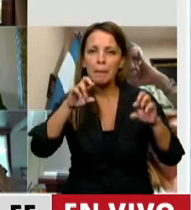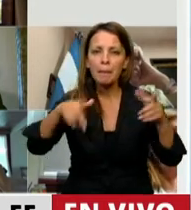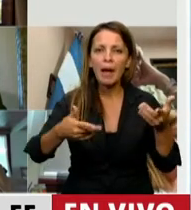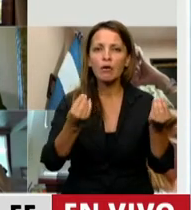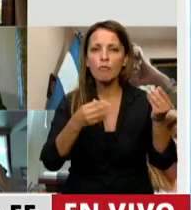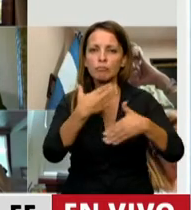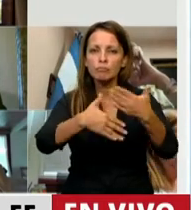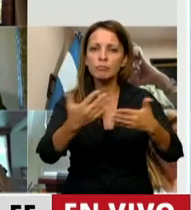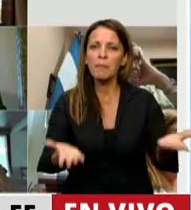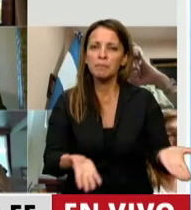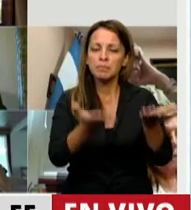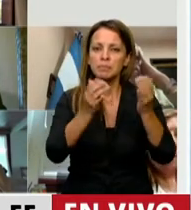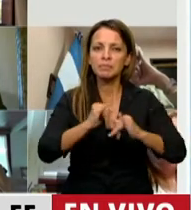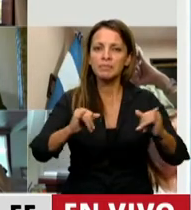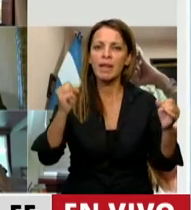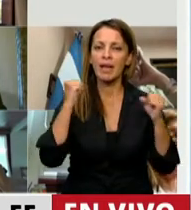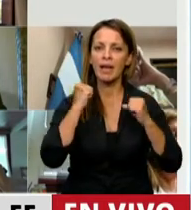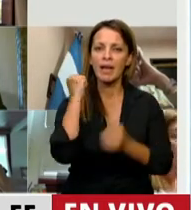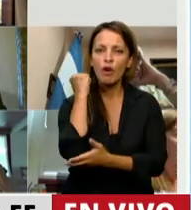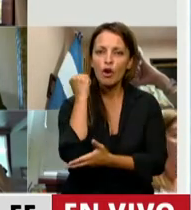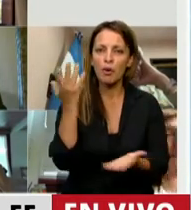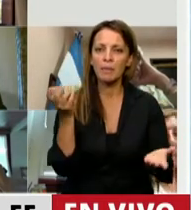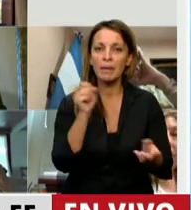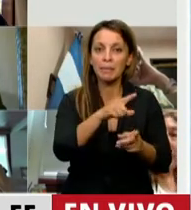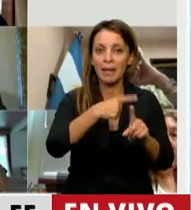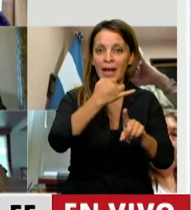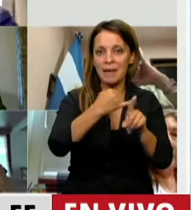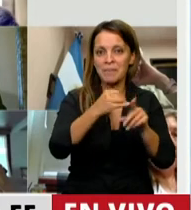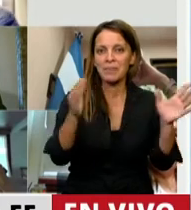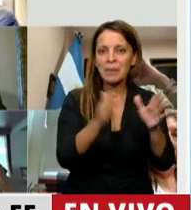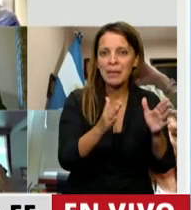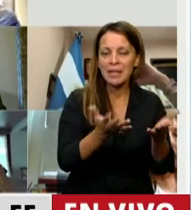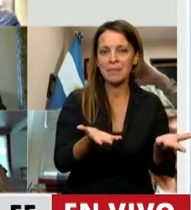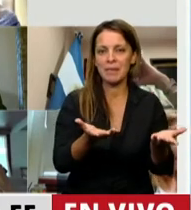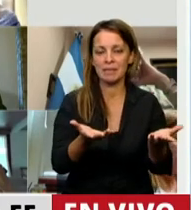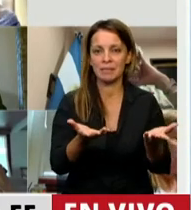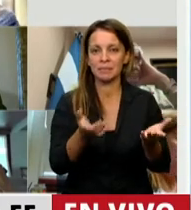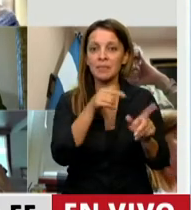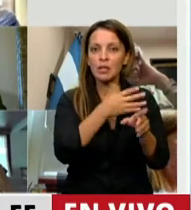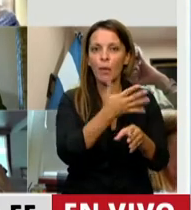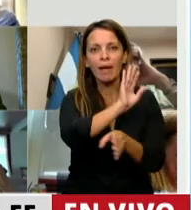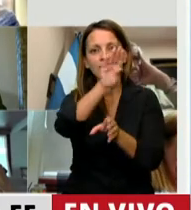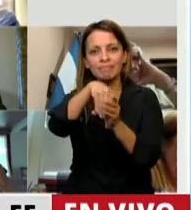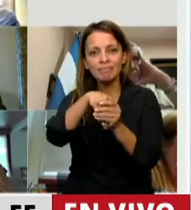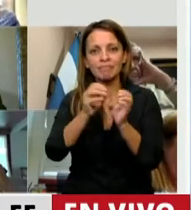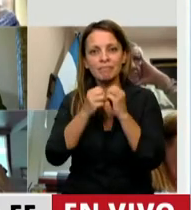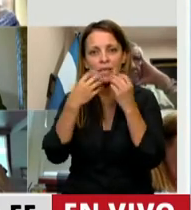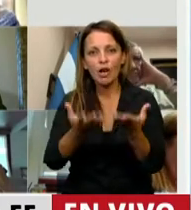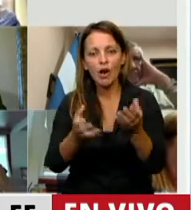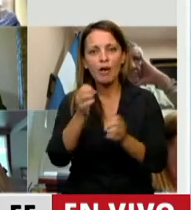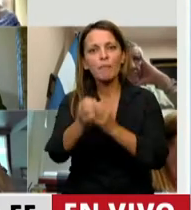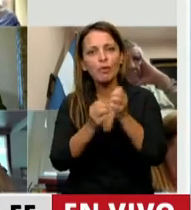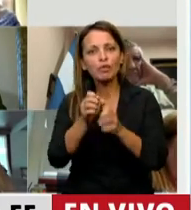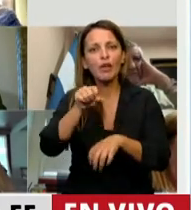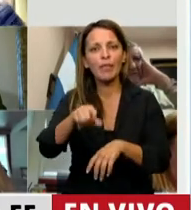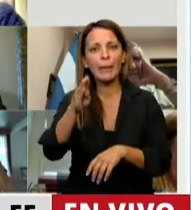una mayor promoción económica hacia las pymes o que las pymes se integren mejor en la producción de biocombustible en